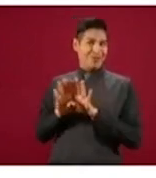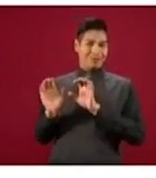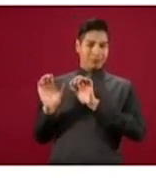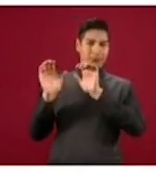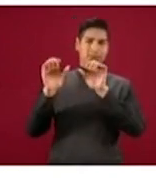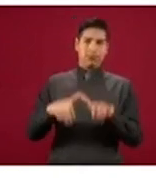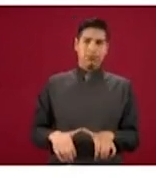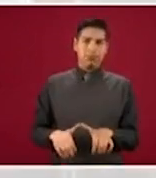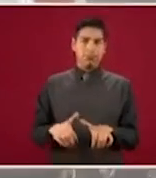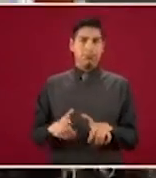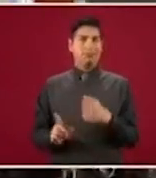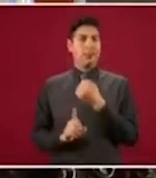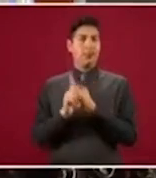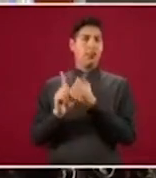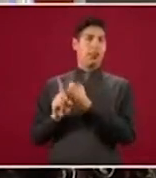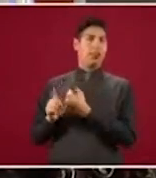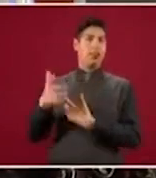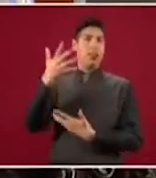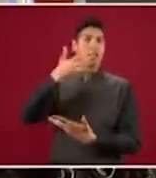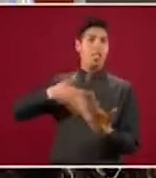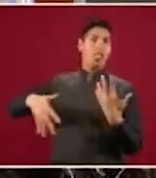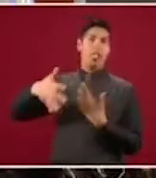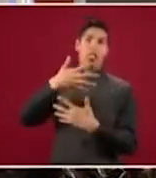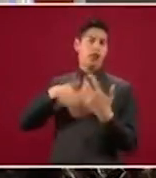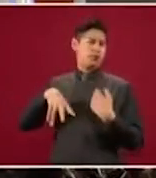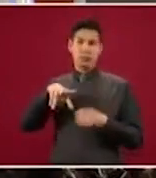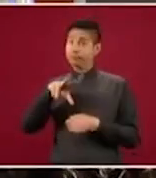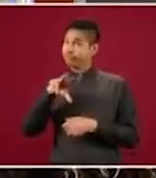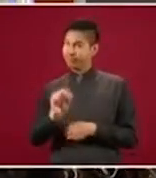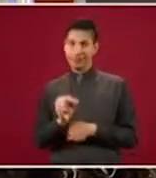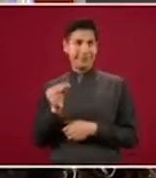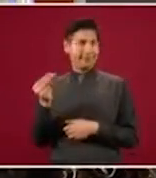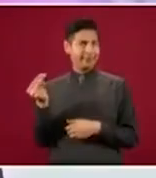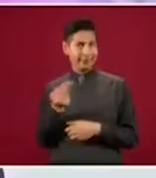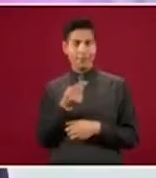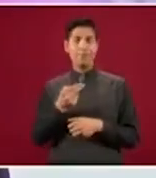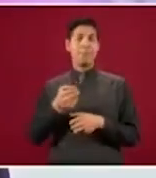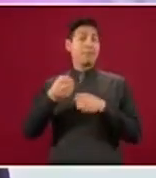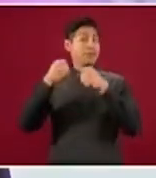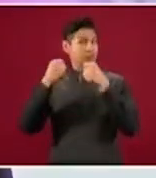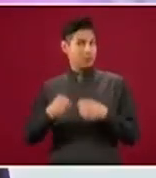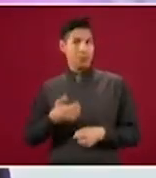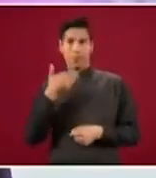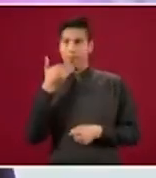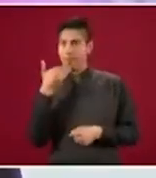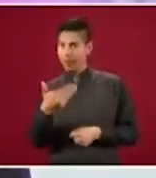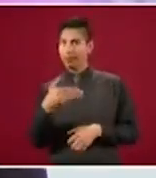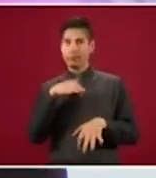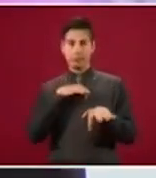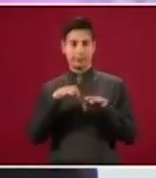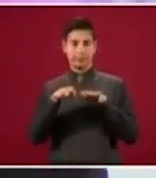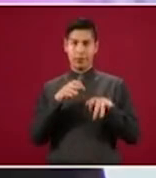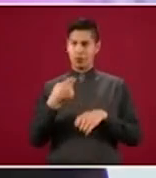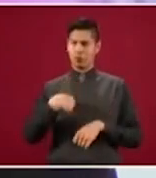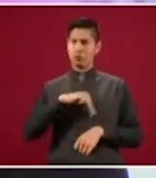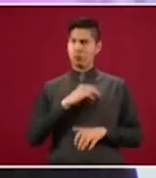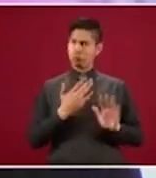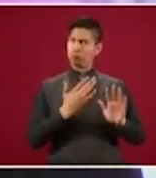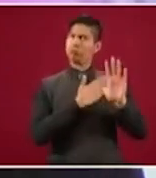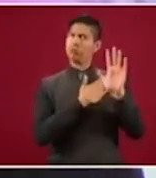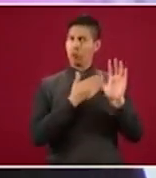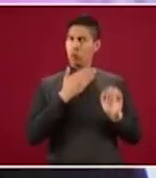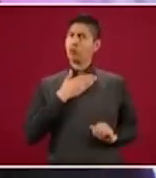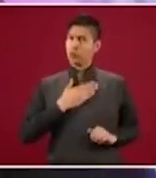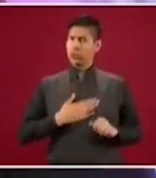cuya economía para ellos, para sus familias, está afectada por esta inestabilidad. Estamos comprometidos con la justicia